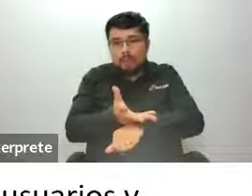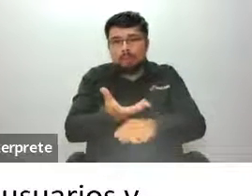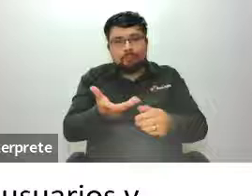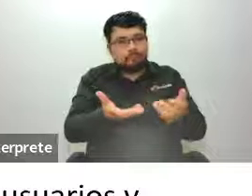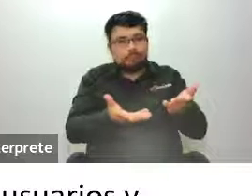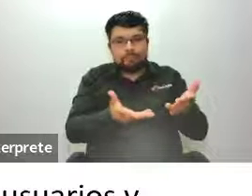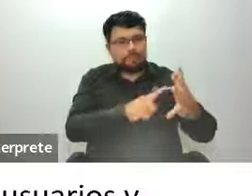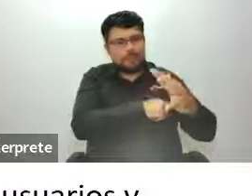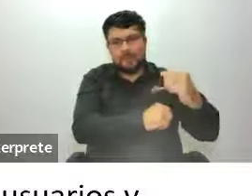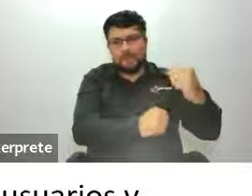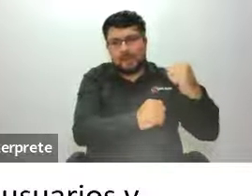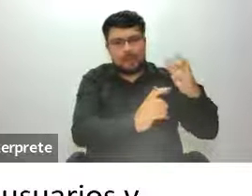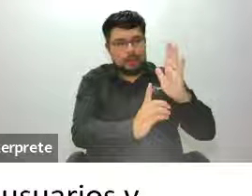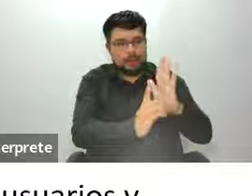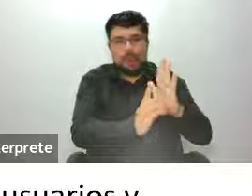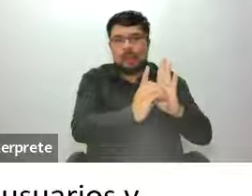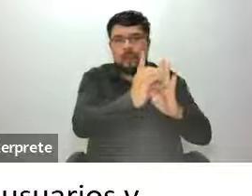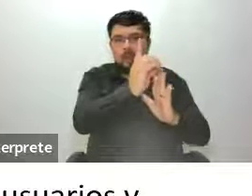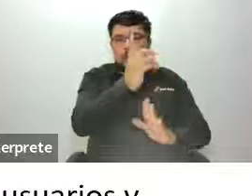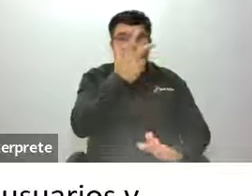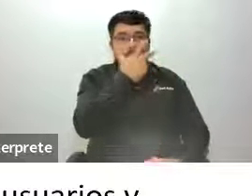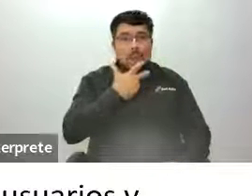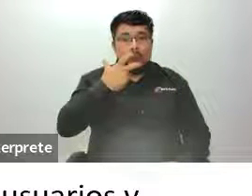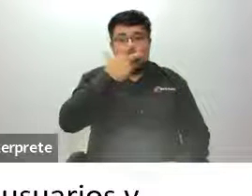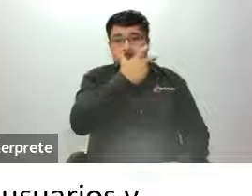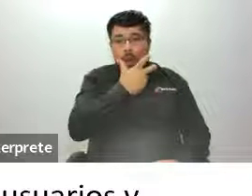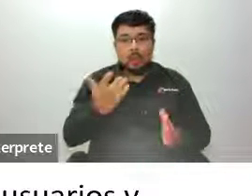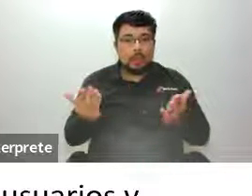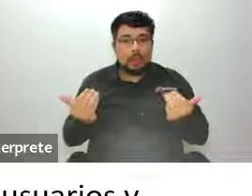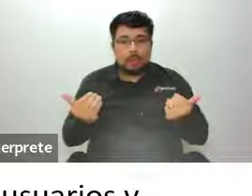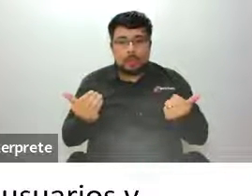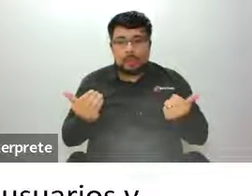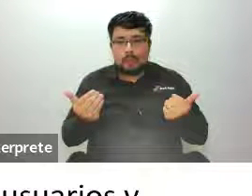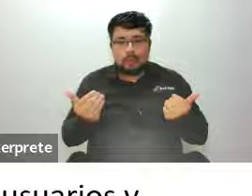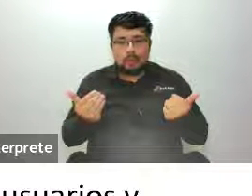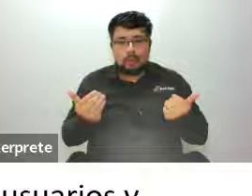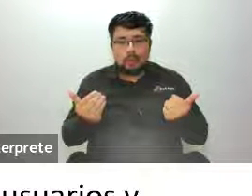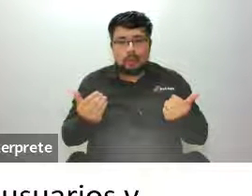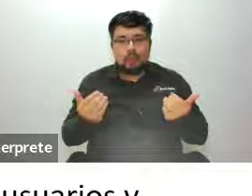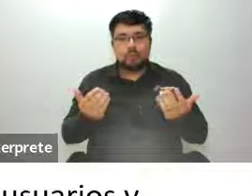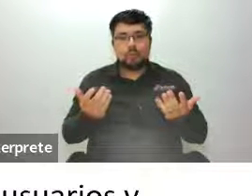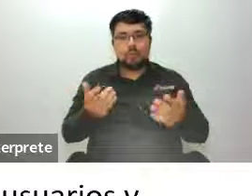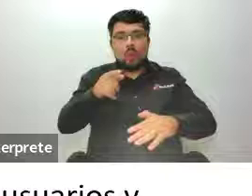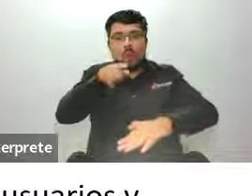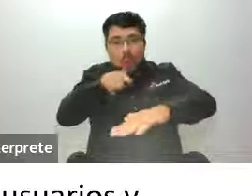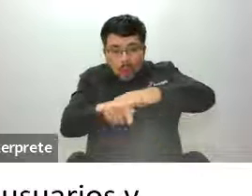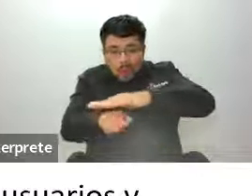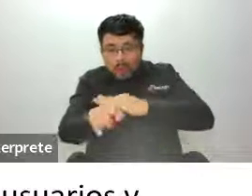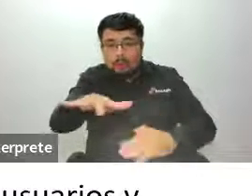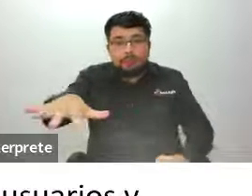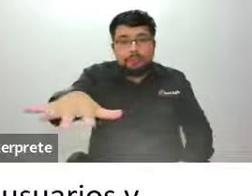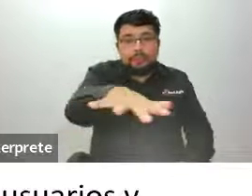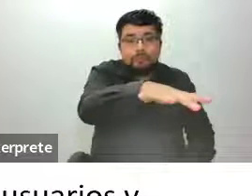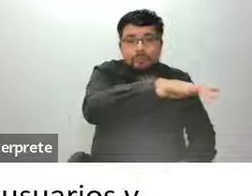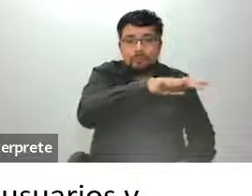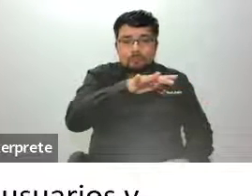del lenguaje, necesito estar inmerso en un espacio rico, y por eso se llama inmersión en la